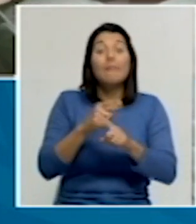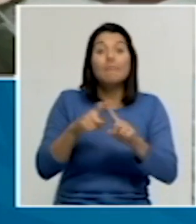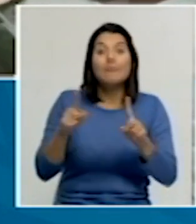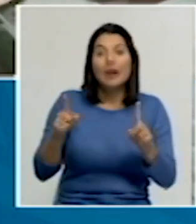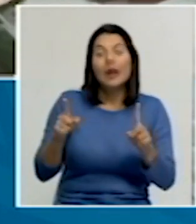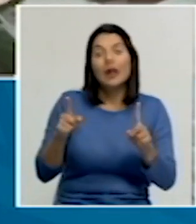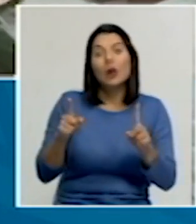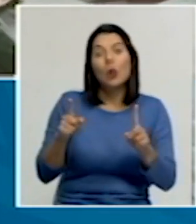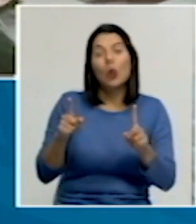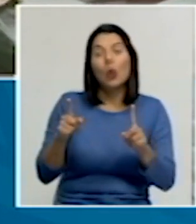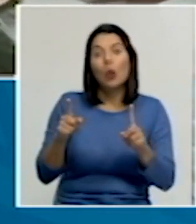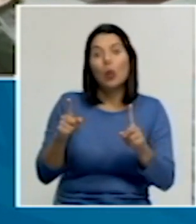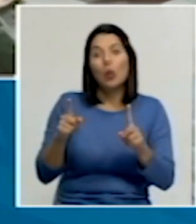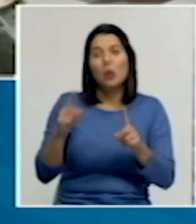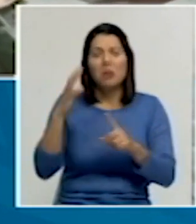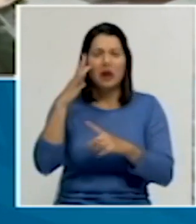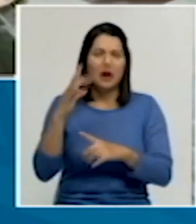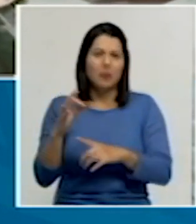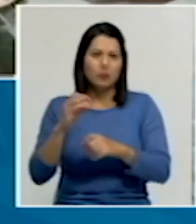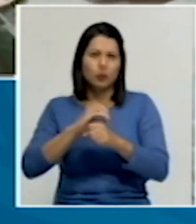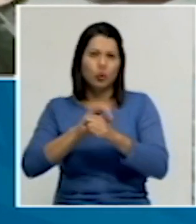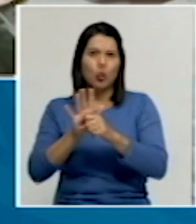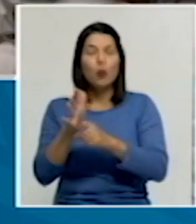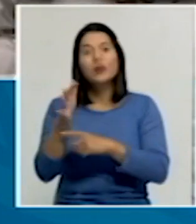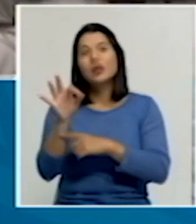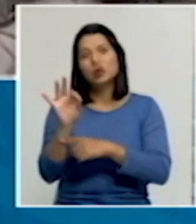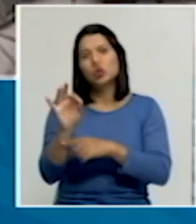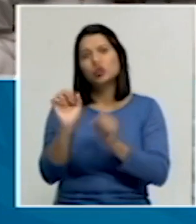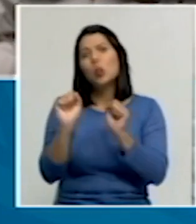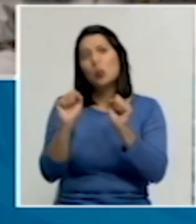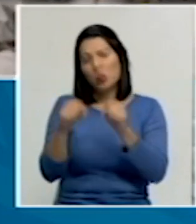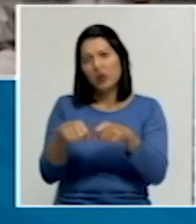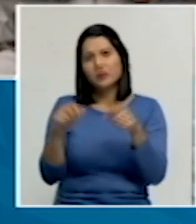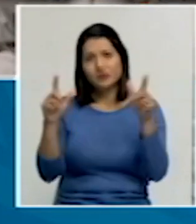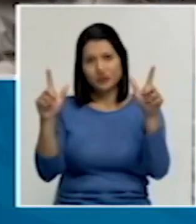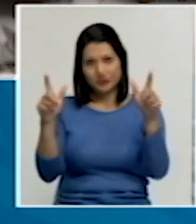que COVID-19 va a llegar a tener una categoría parecida.